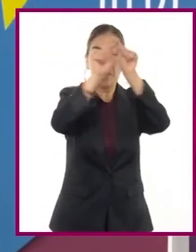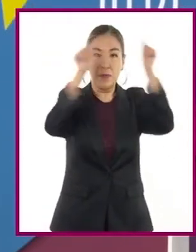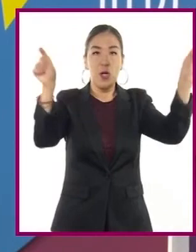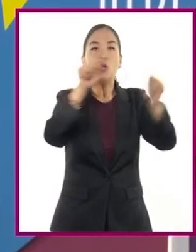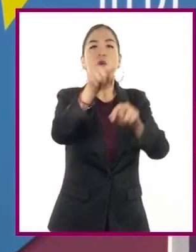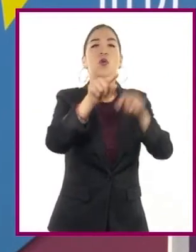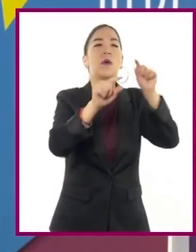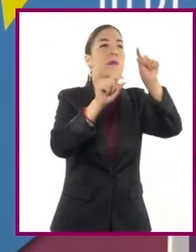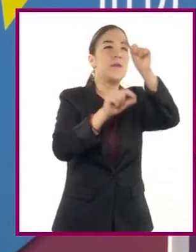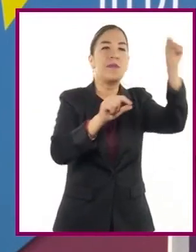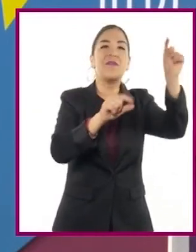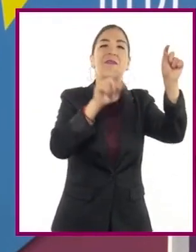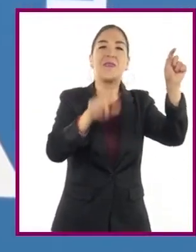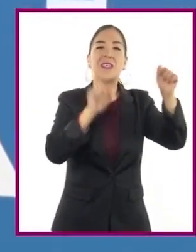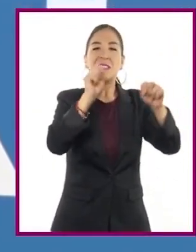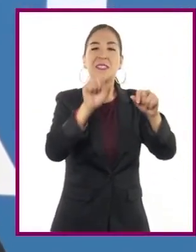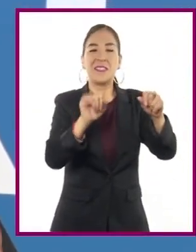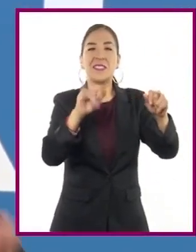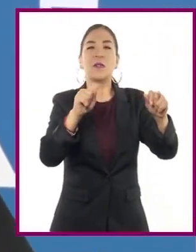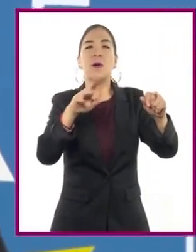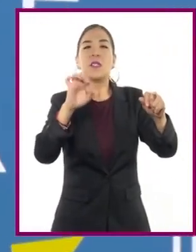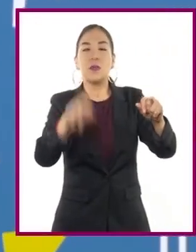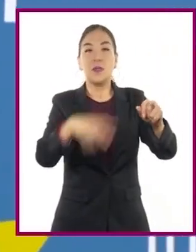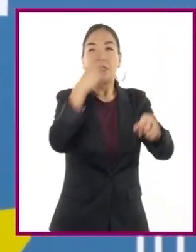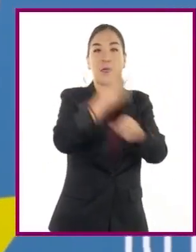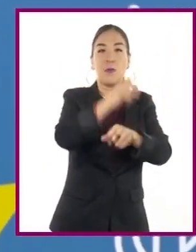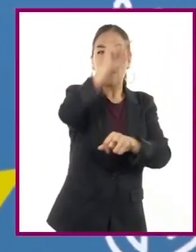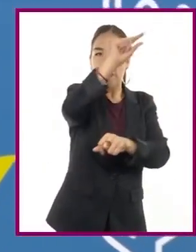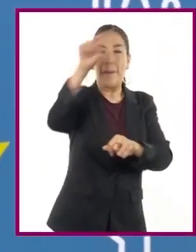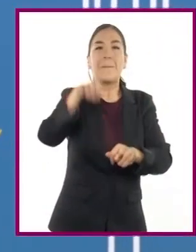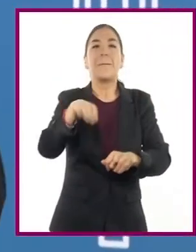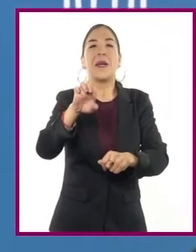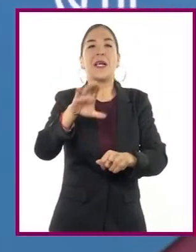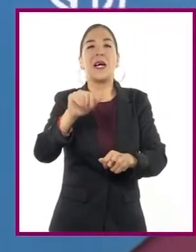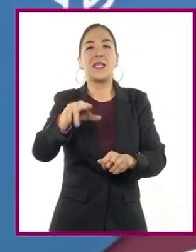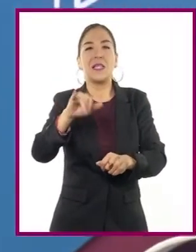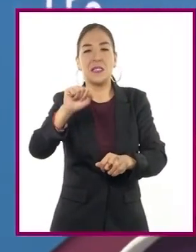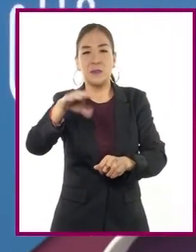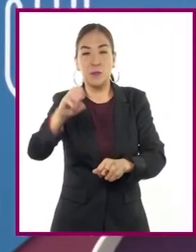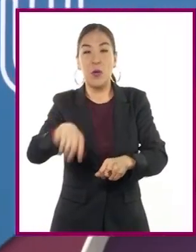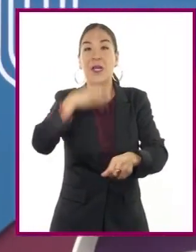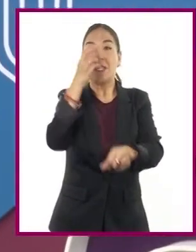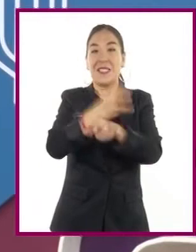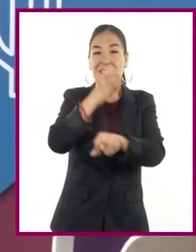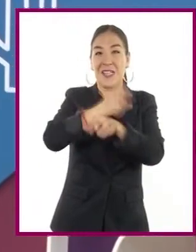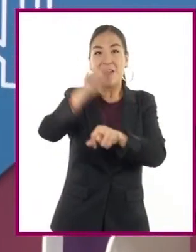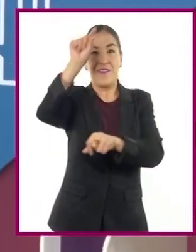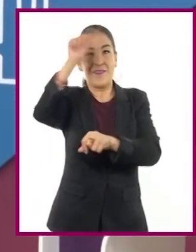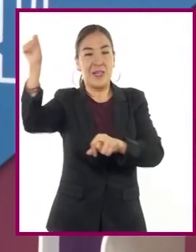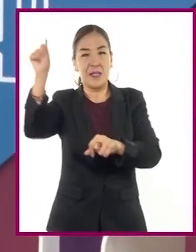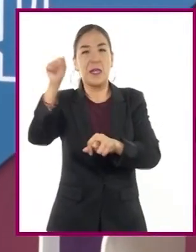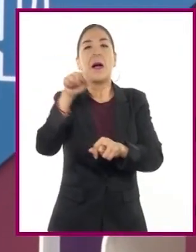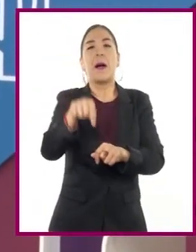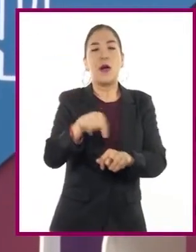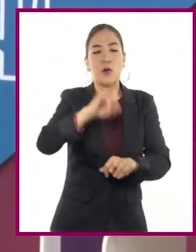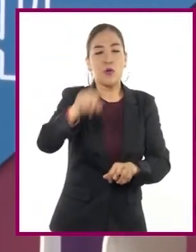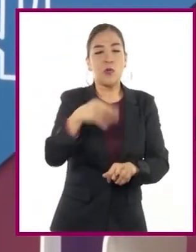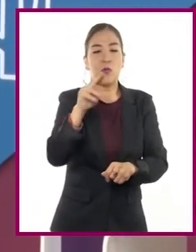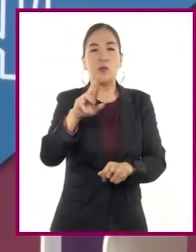segunda, mecanismos. Y en la tercera, jurisdiccional o no